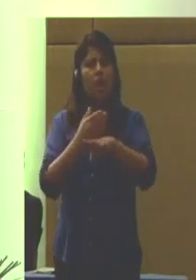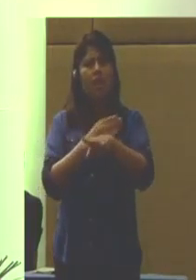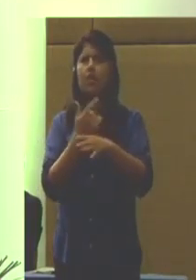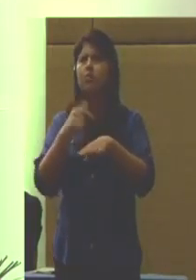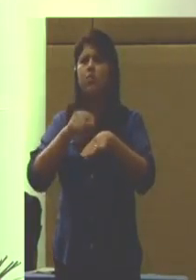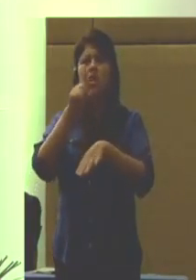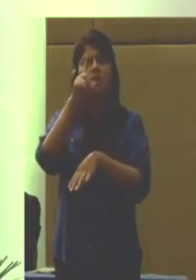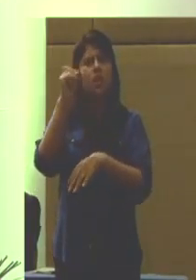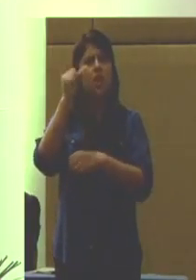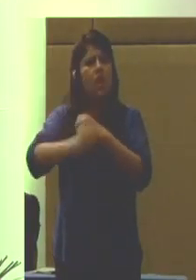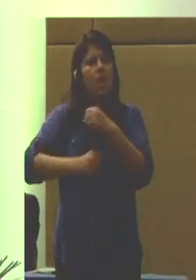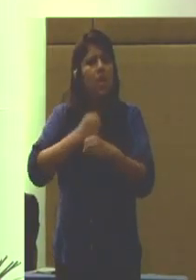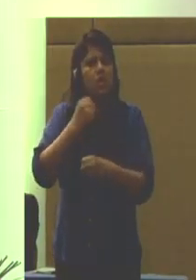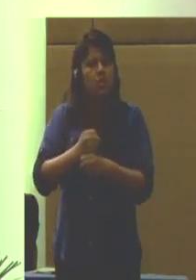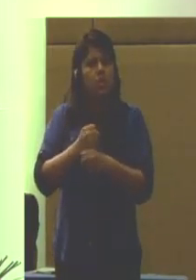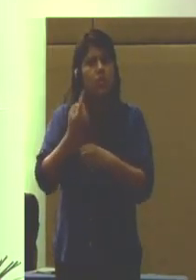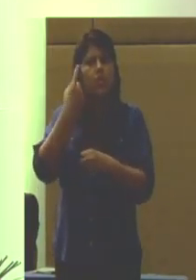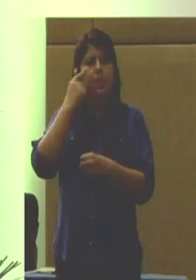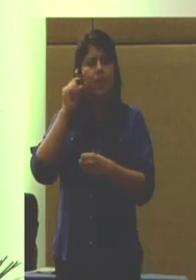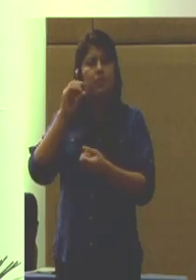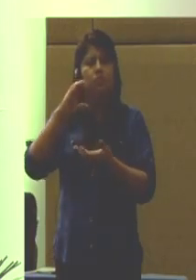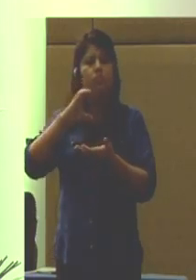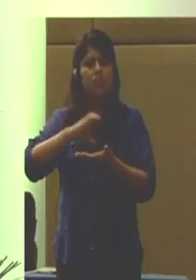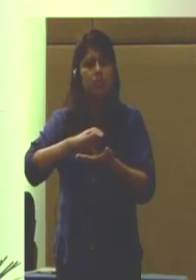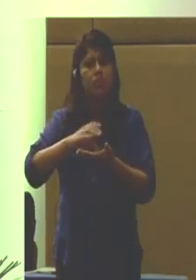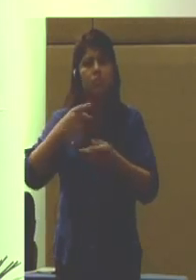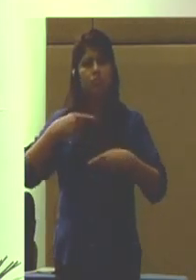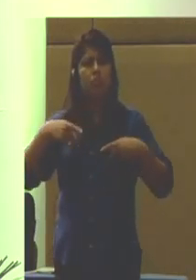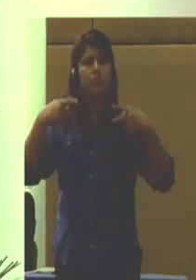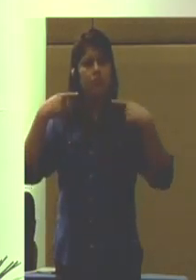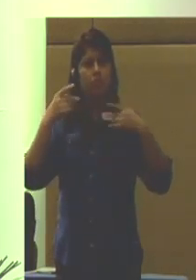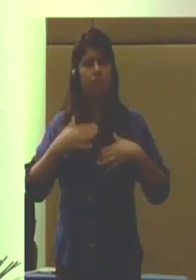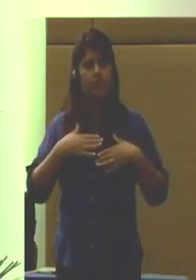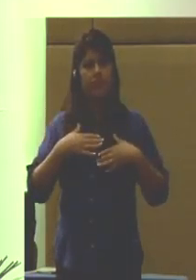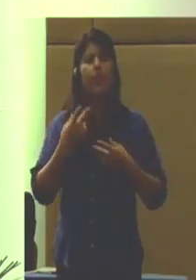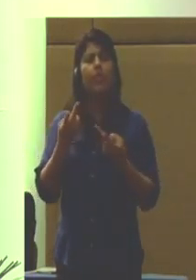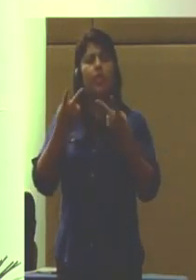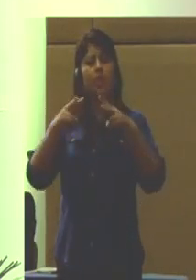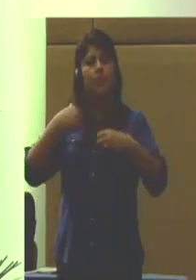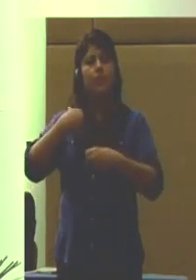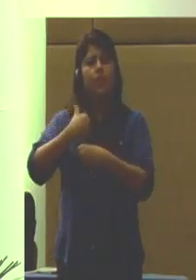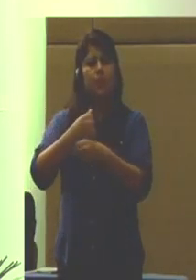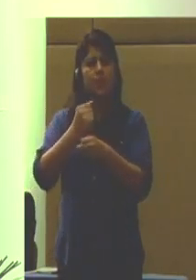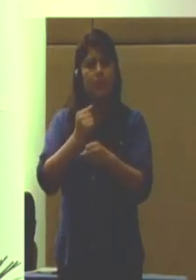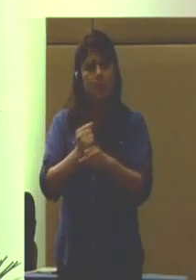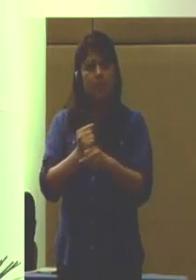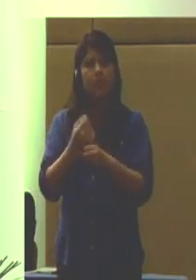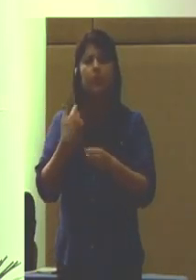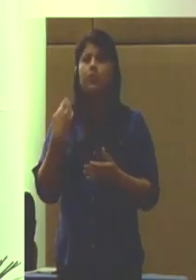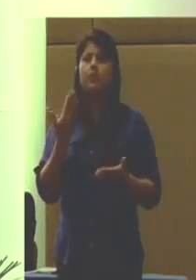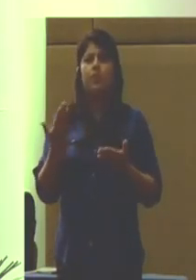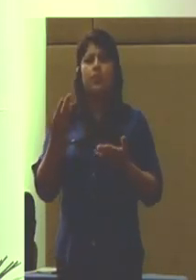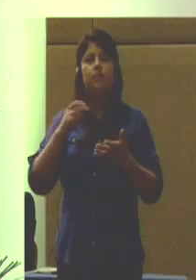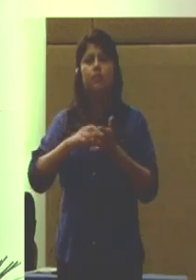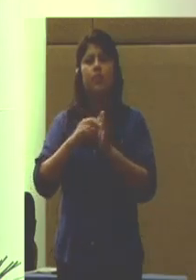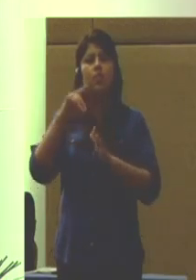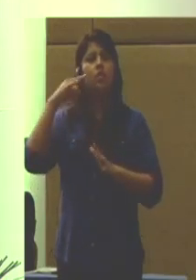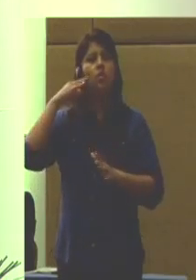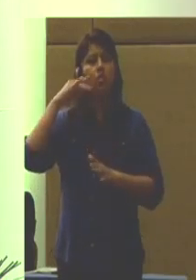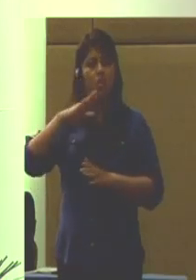la ciudad en donde yo vivo, y hemos hecho un software de tal manera que, como los niños